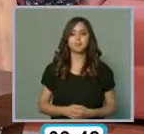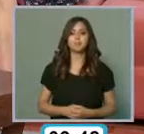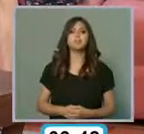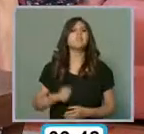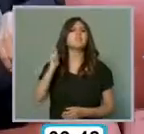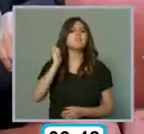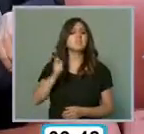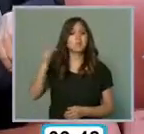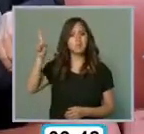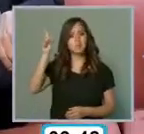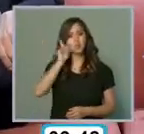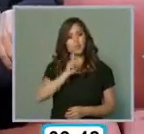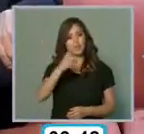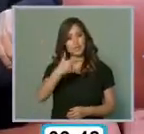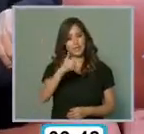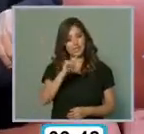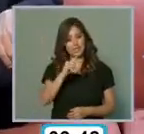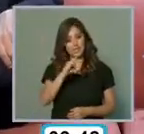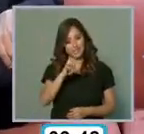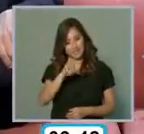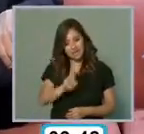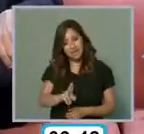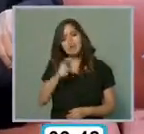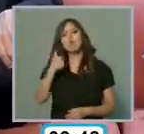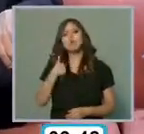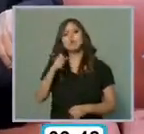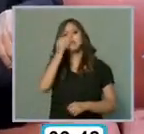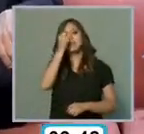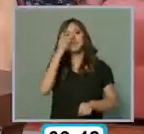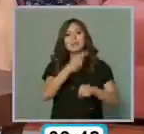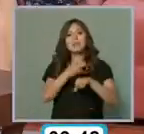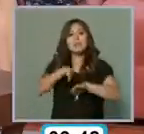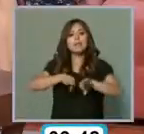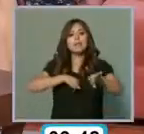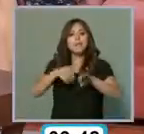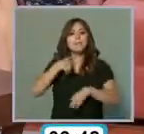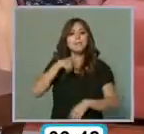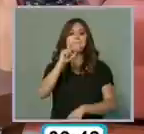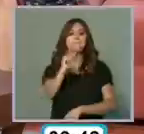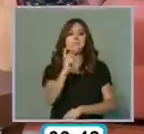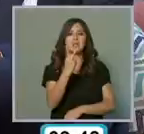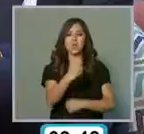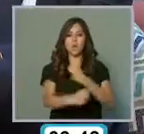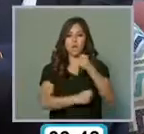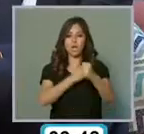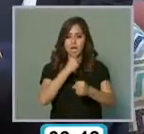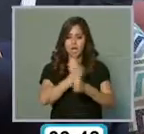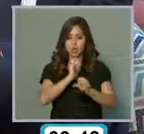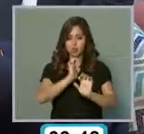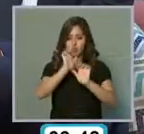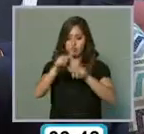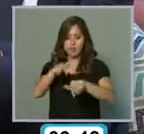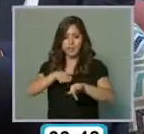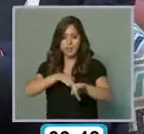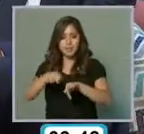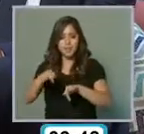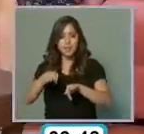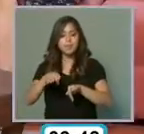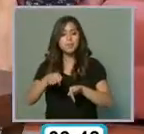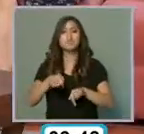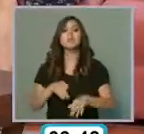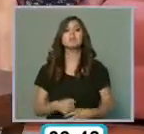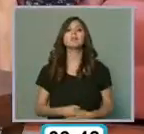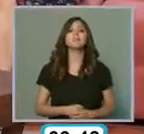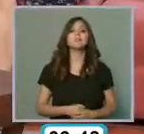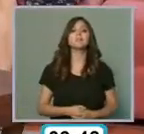dice, yo entré a trabajar con Hitler a los 22 años y cuando creí que